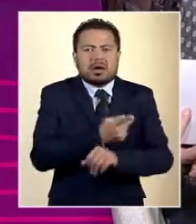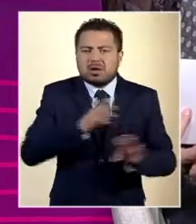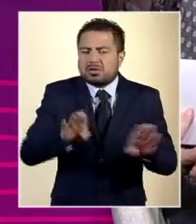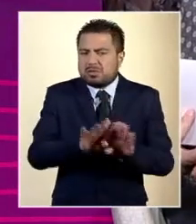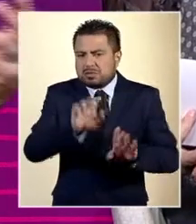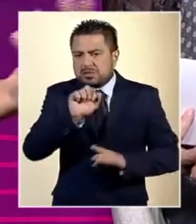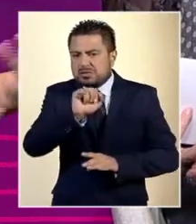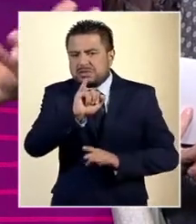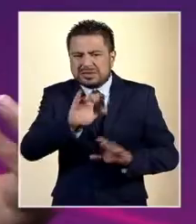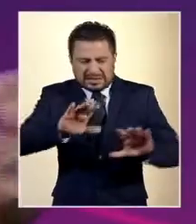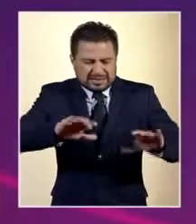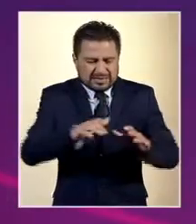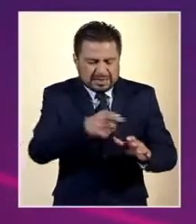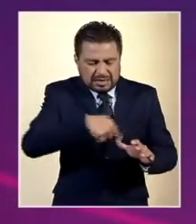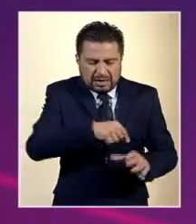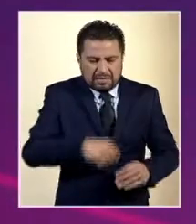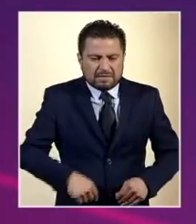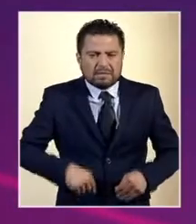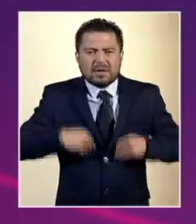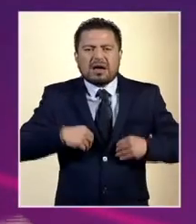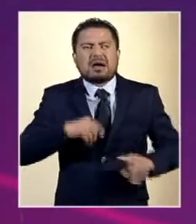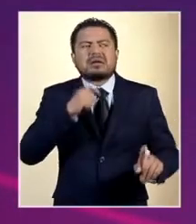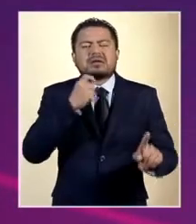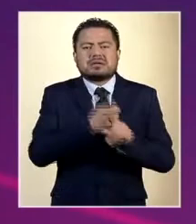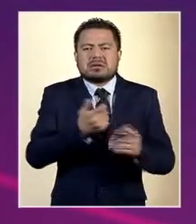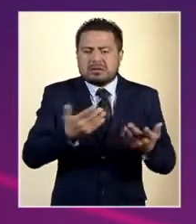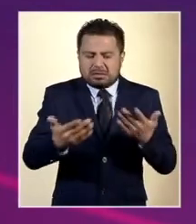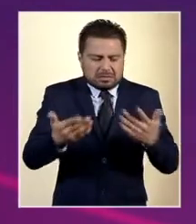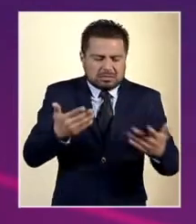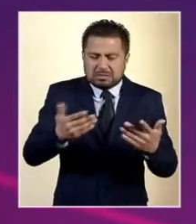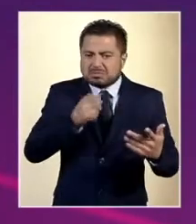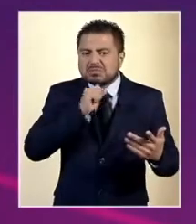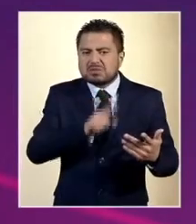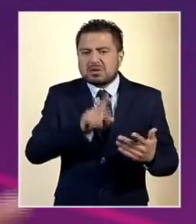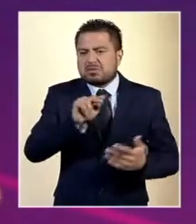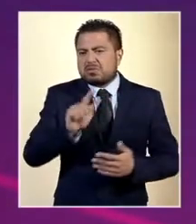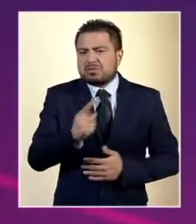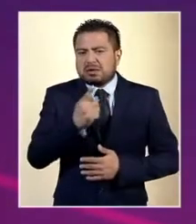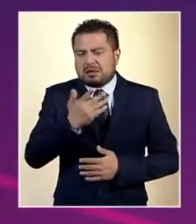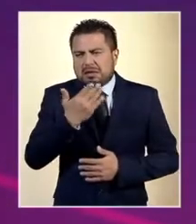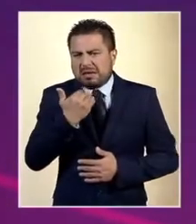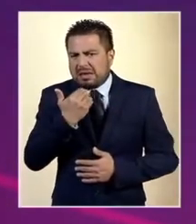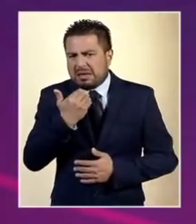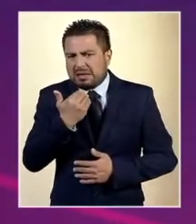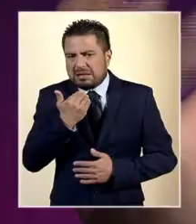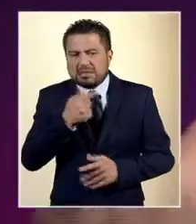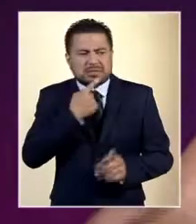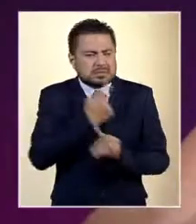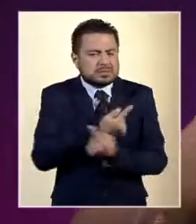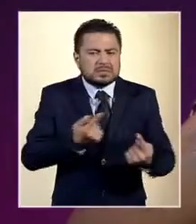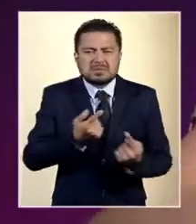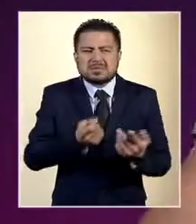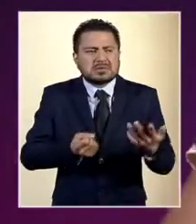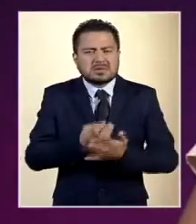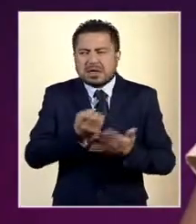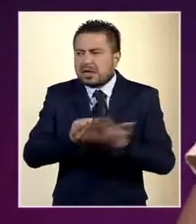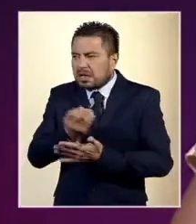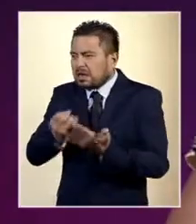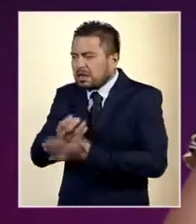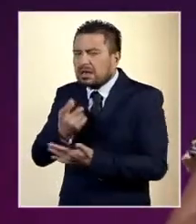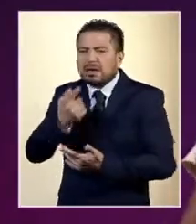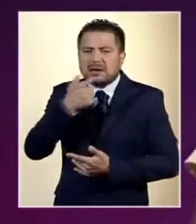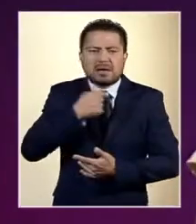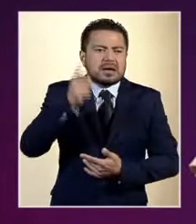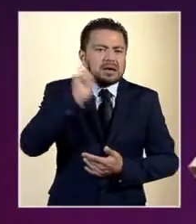si las condiciones de vida fueran equivalentes, y no lo son. No lo son. Los niños salen, las niñas